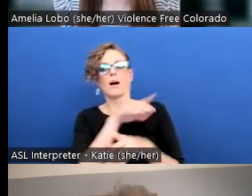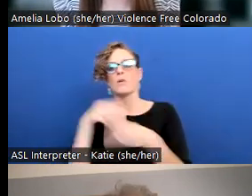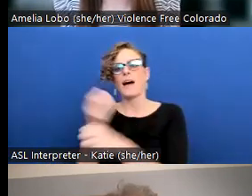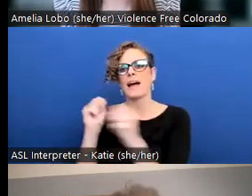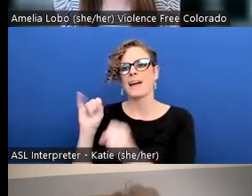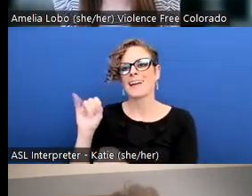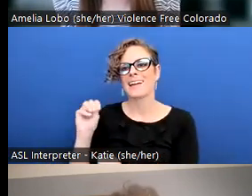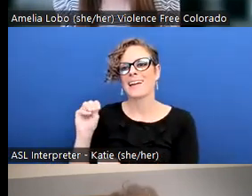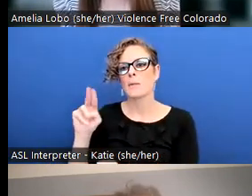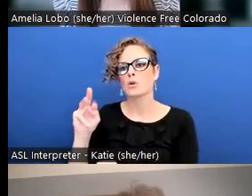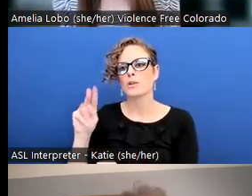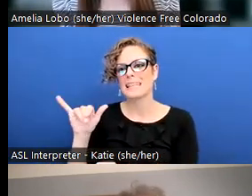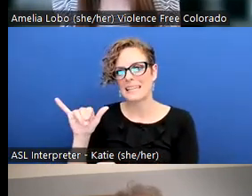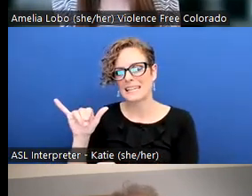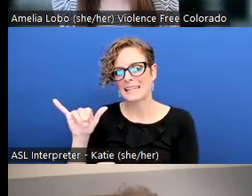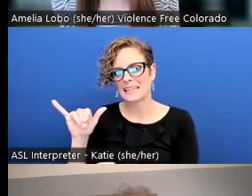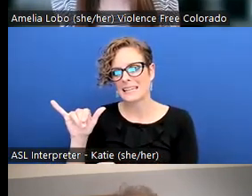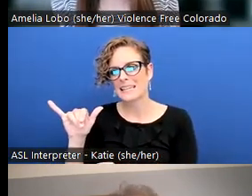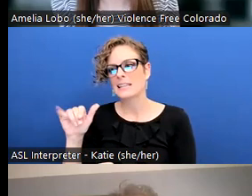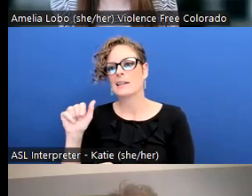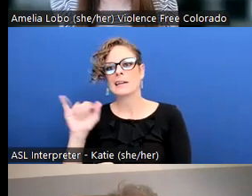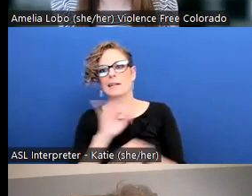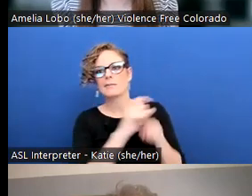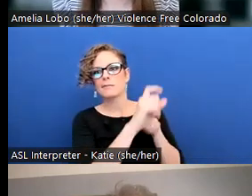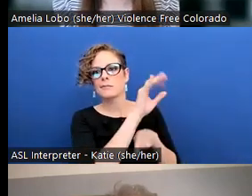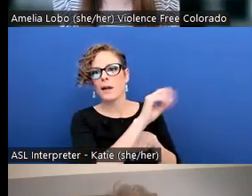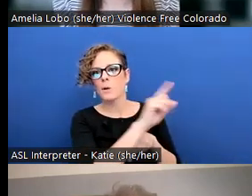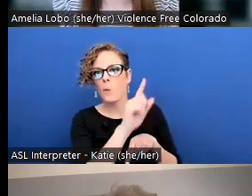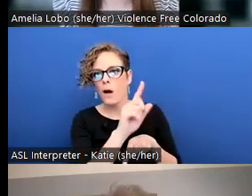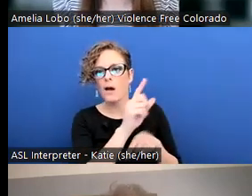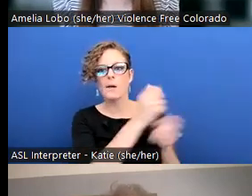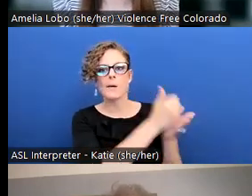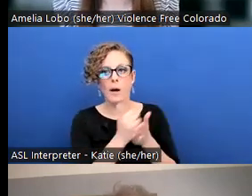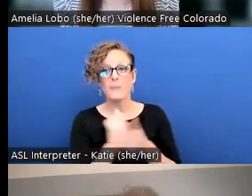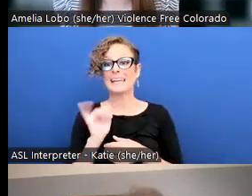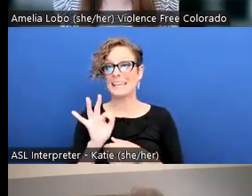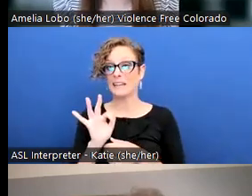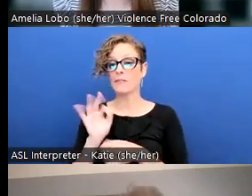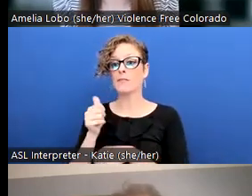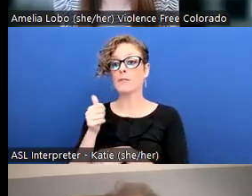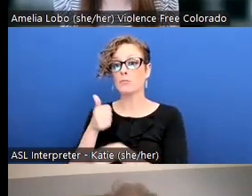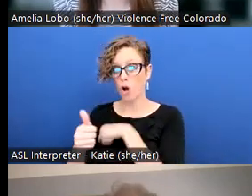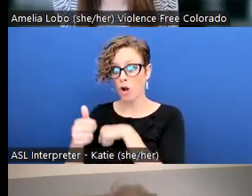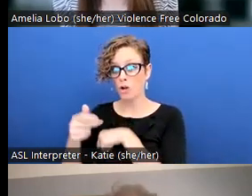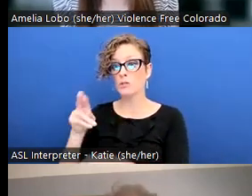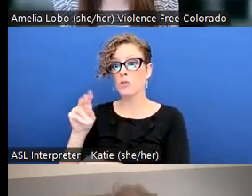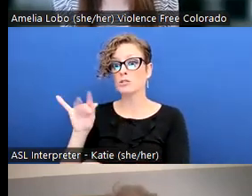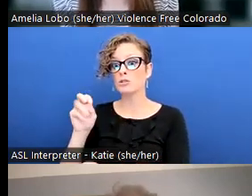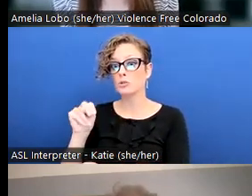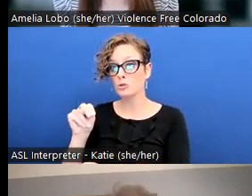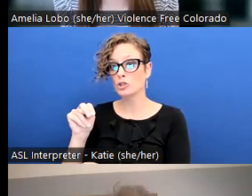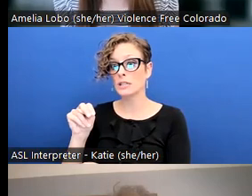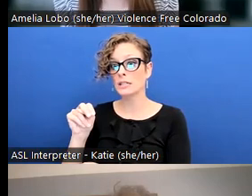de las leyes en contra de la prostitución para que los trabajadores sexuales igual puedan denunciar